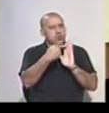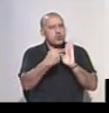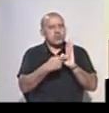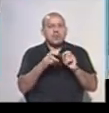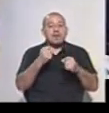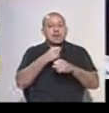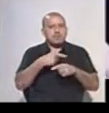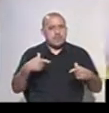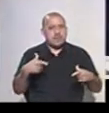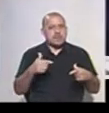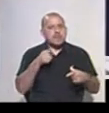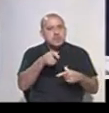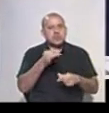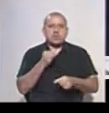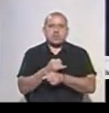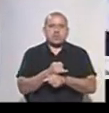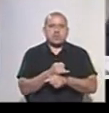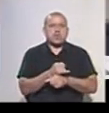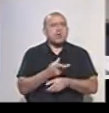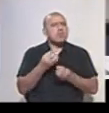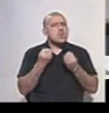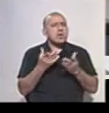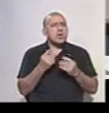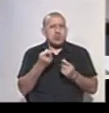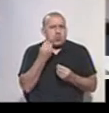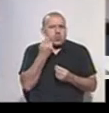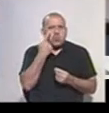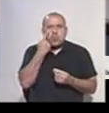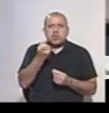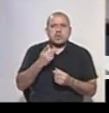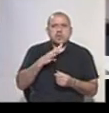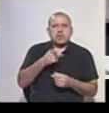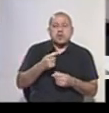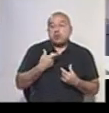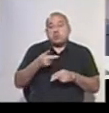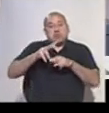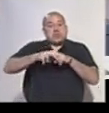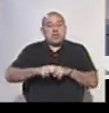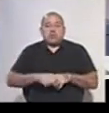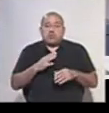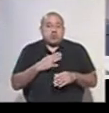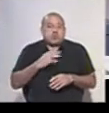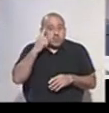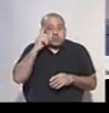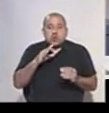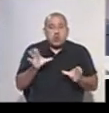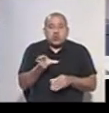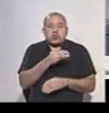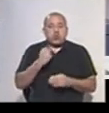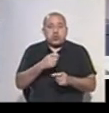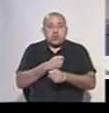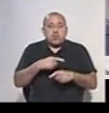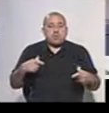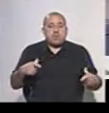limpieza. Ópale. Y mirá, ¿por qué? ¿En qué se nota eso? Porque yo me siento en un lugar y pienso que me están trayendo todo limpito. Nosotros como sentimos